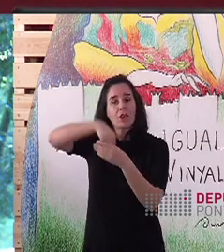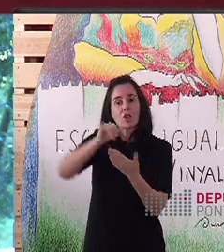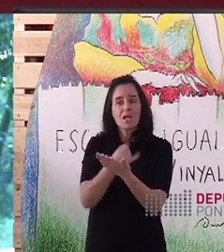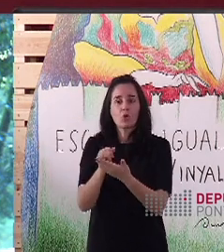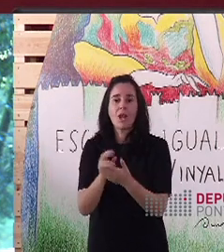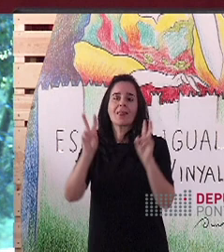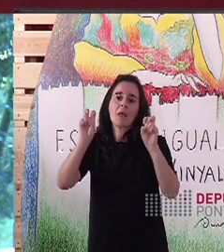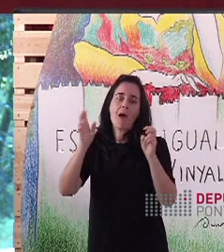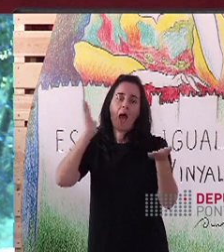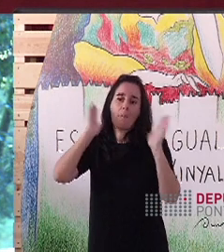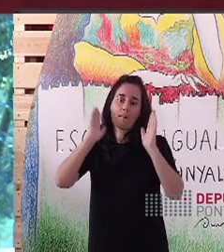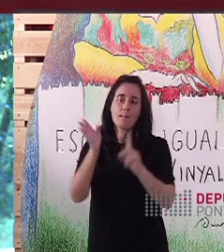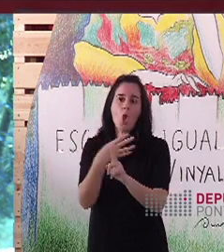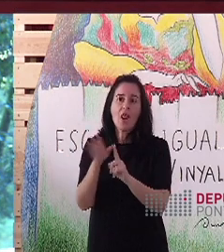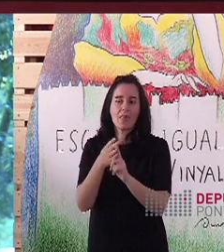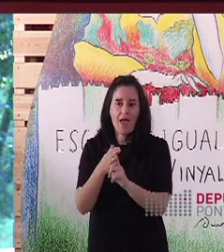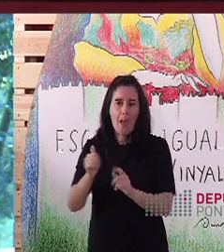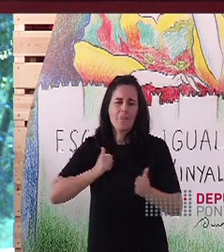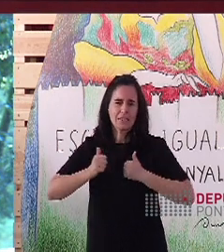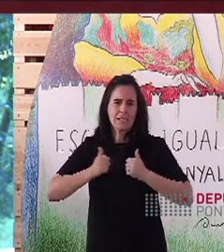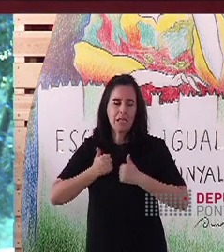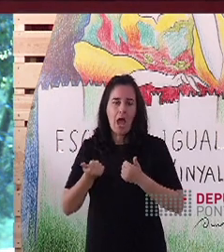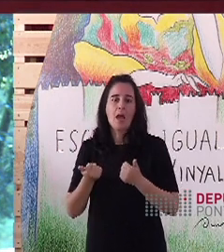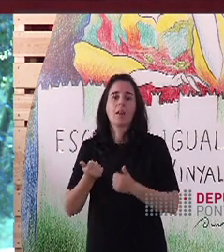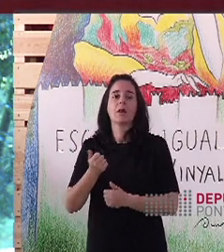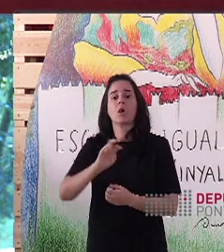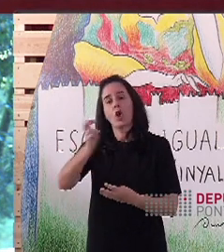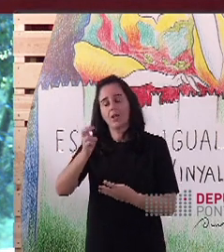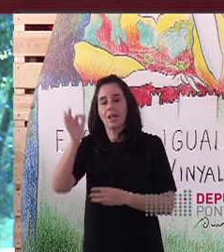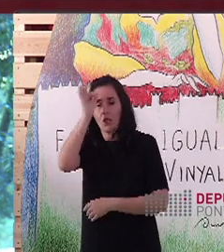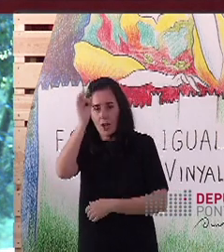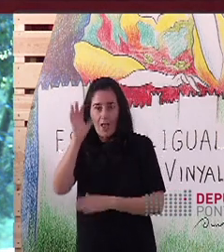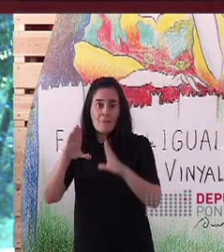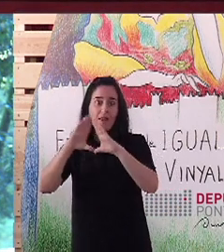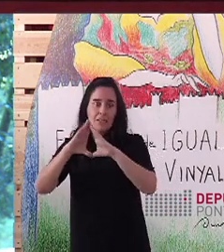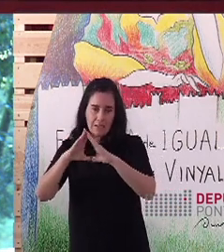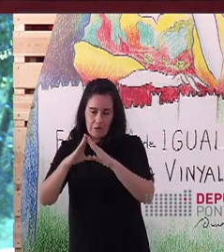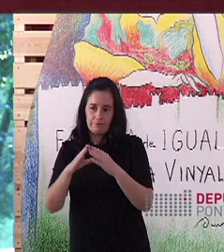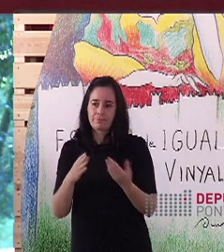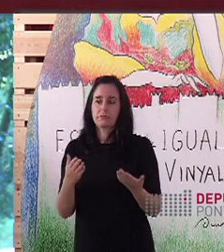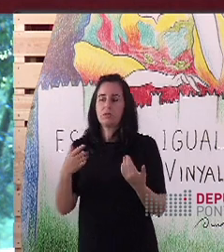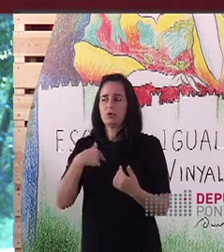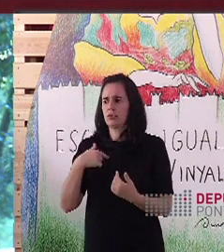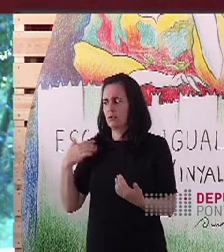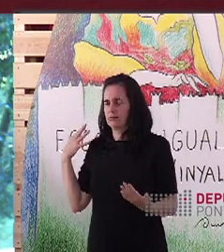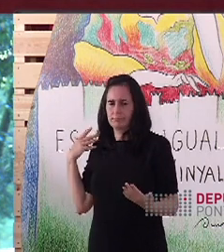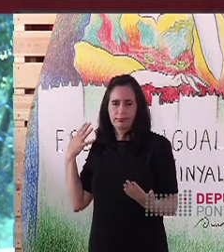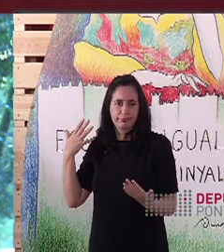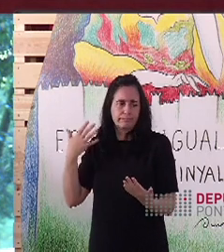machista, otra sobre historia de la teoría feminista, y yo hace años, desde que me puse a investigar sobre